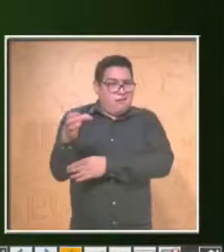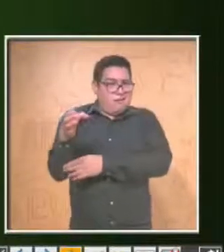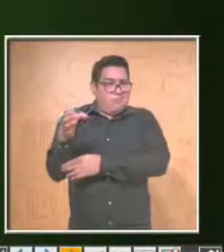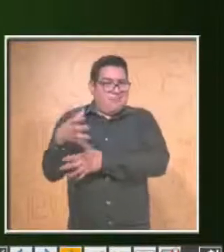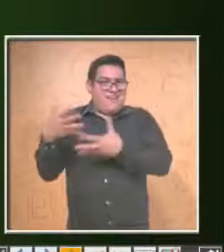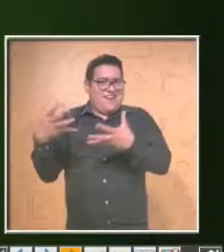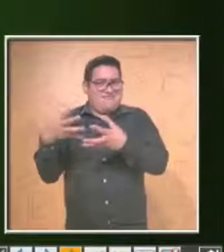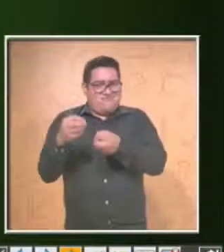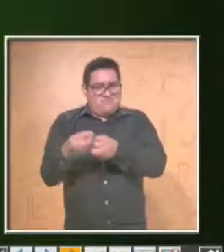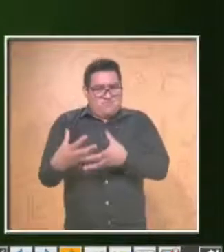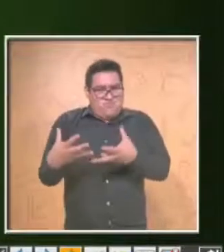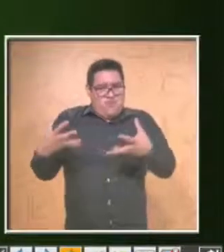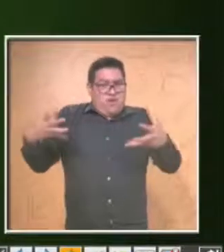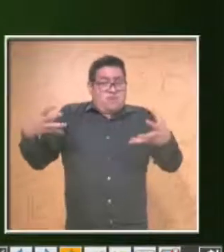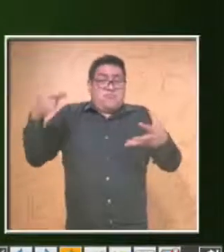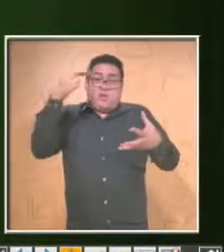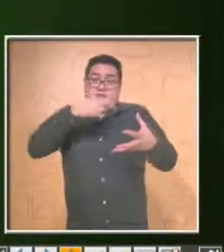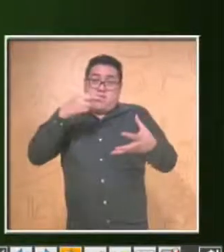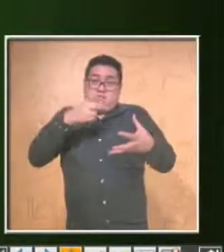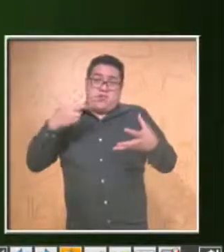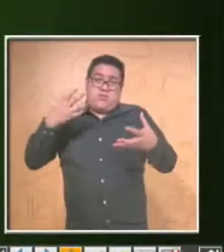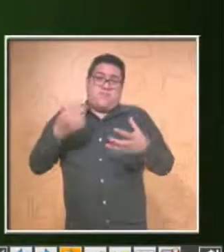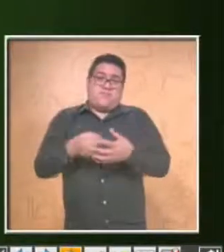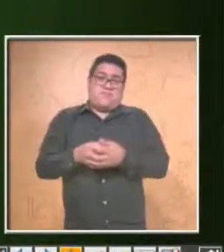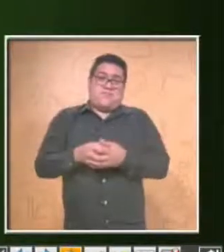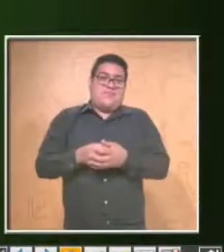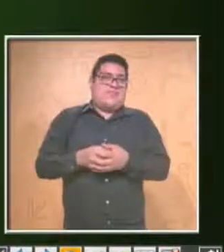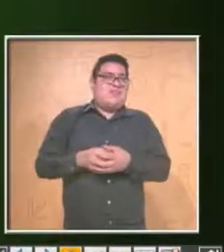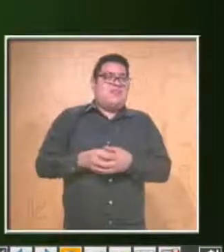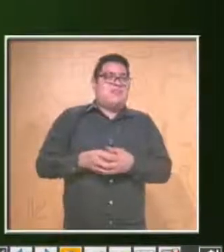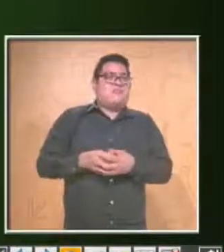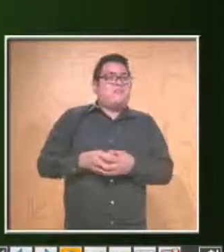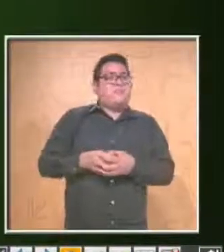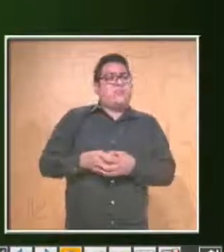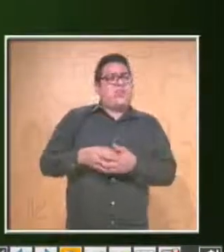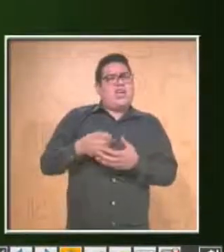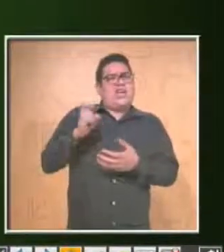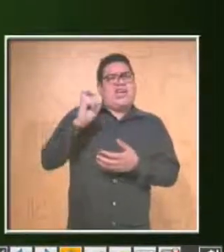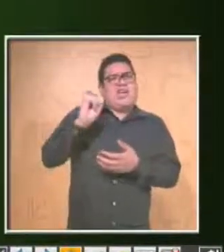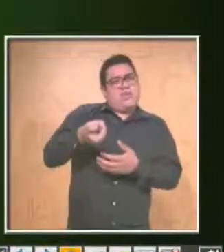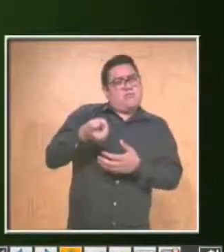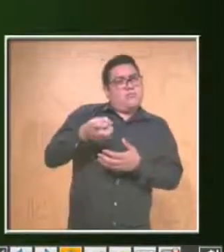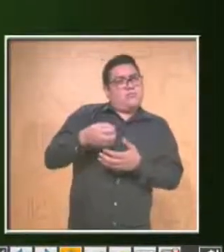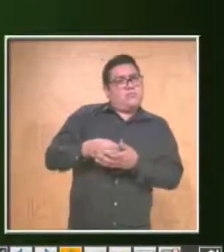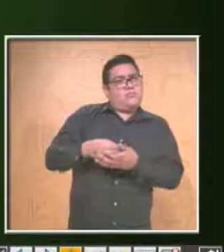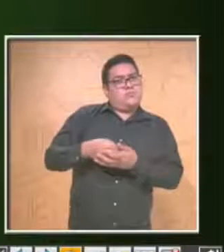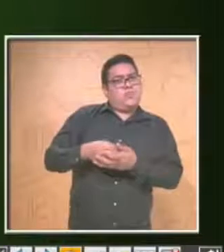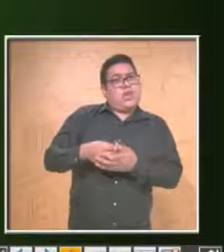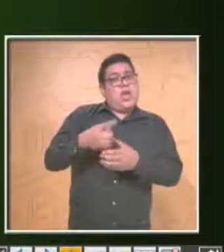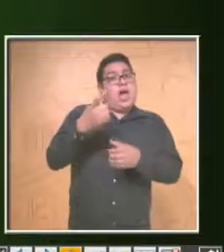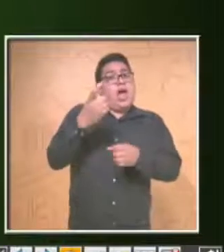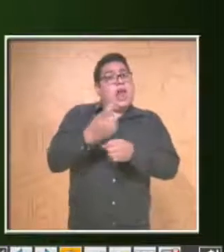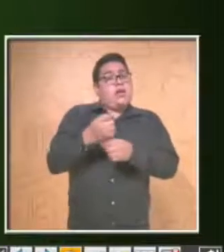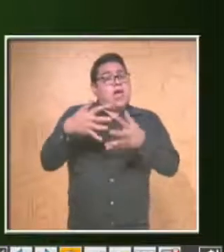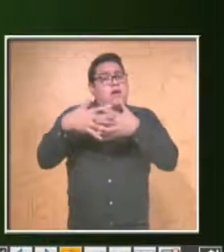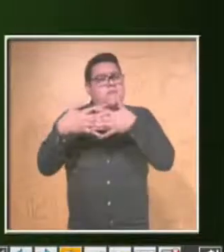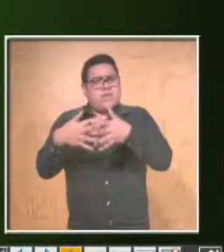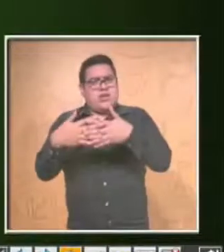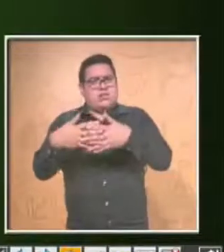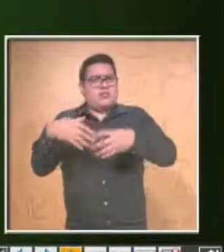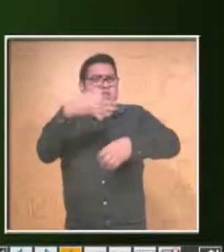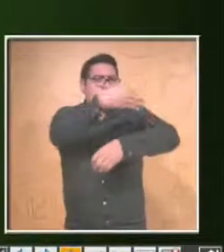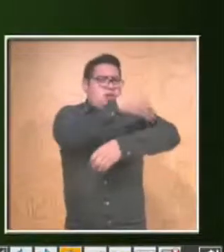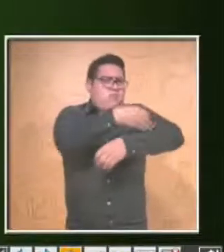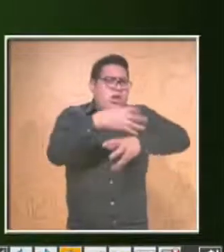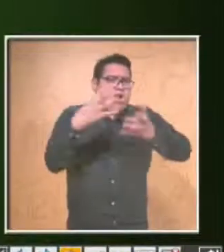producir más y más rápido. Las cofradías, aquellas primeras empresas familiares